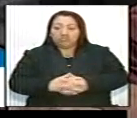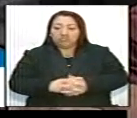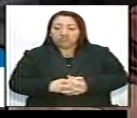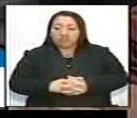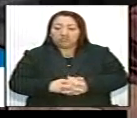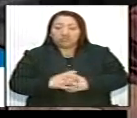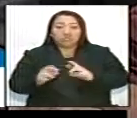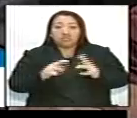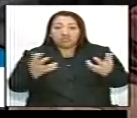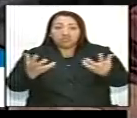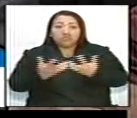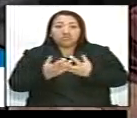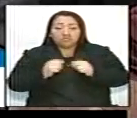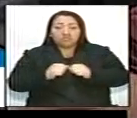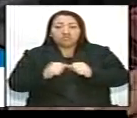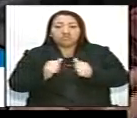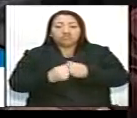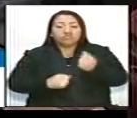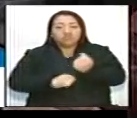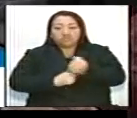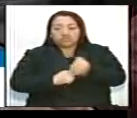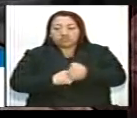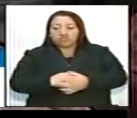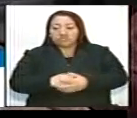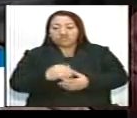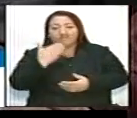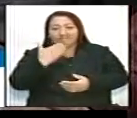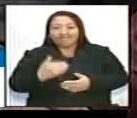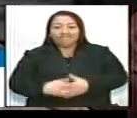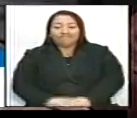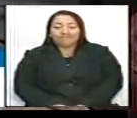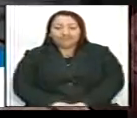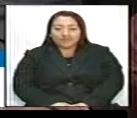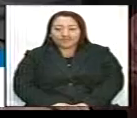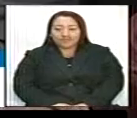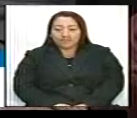relación permanente y de colaboración. Muchísimas gracias.